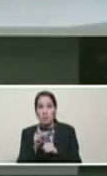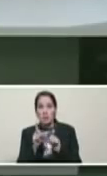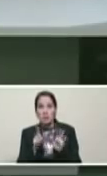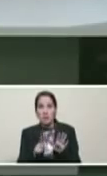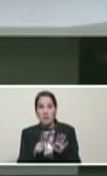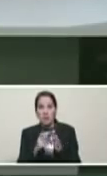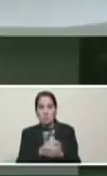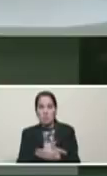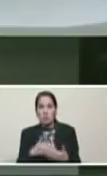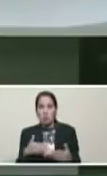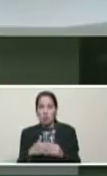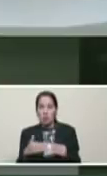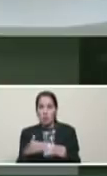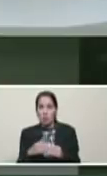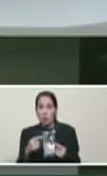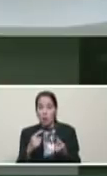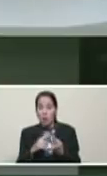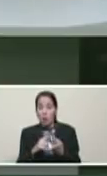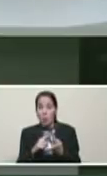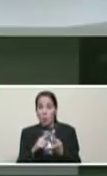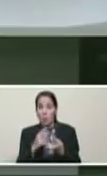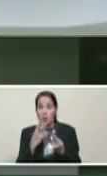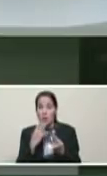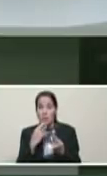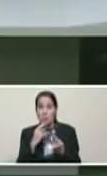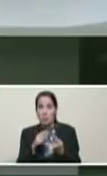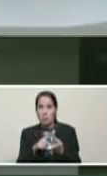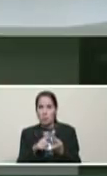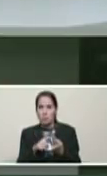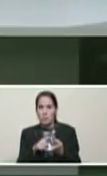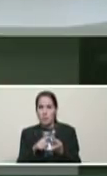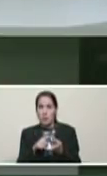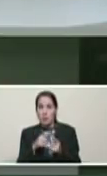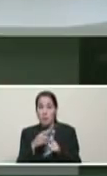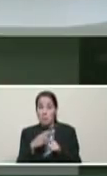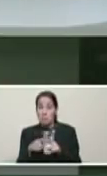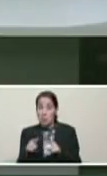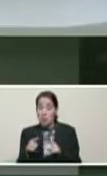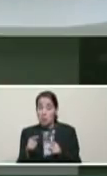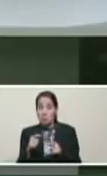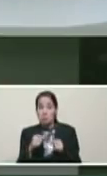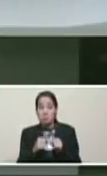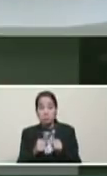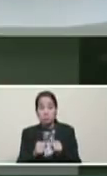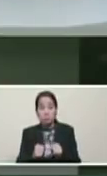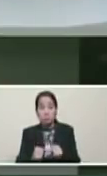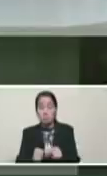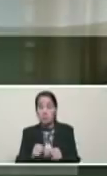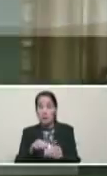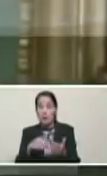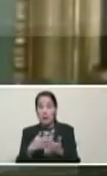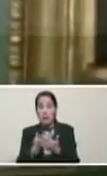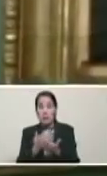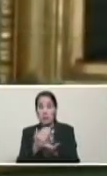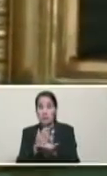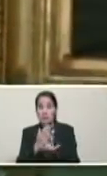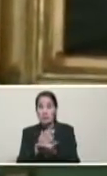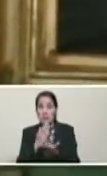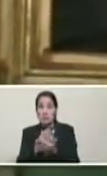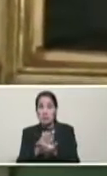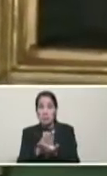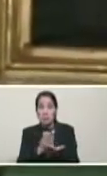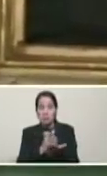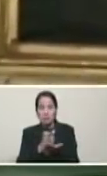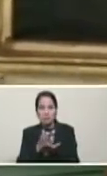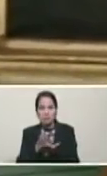ejemplo pero nada ni nadie nos va a detener ahí lo ven ustedes nosotros vamos a seguir nuestros cursos